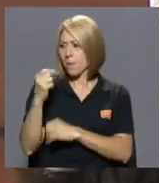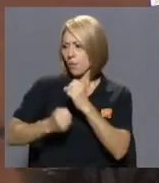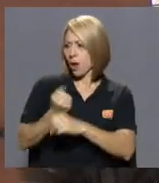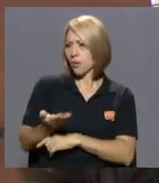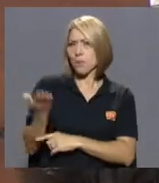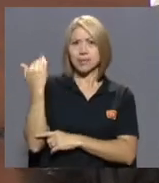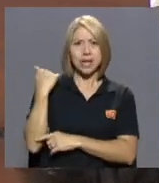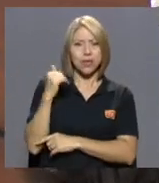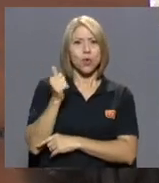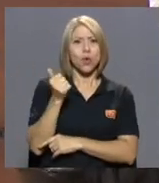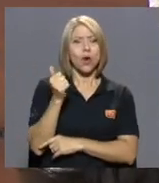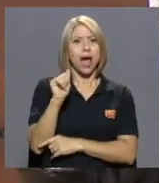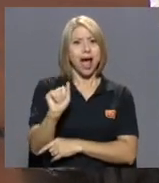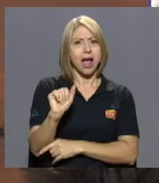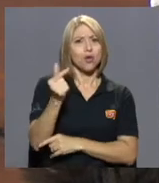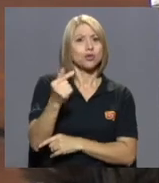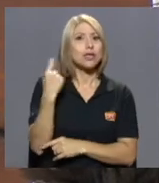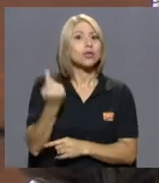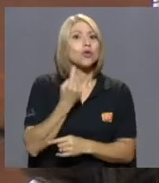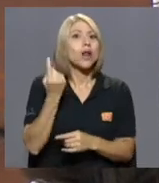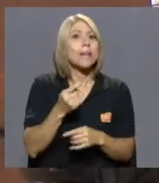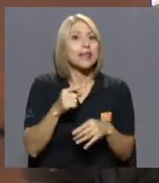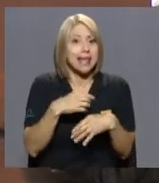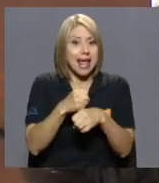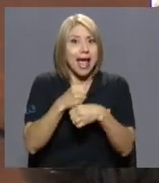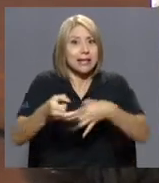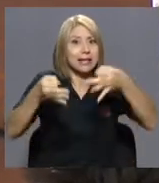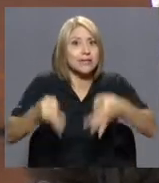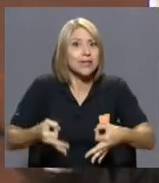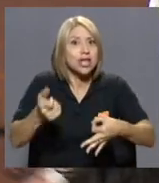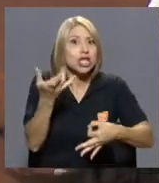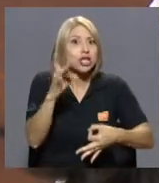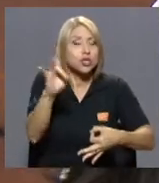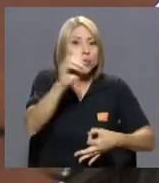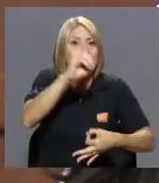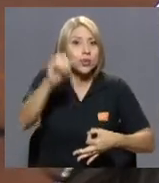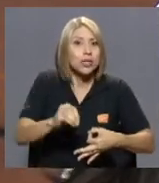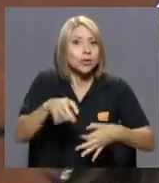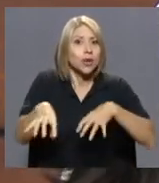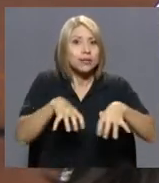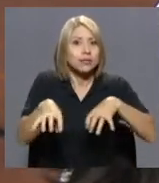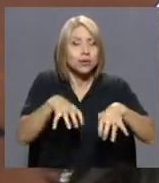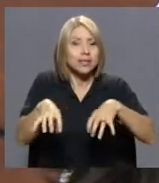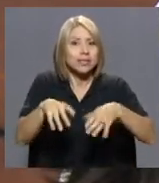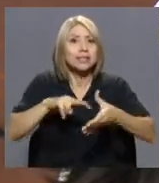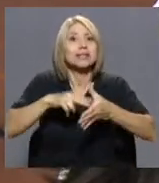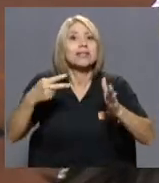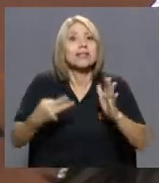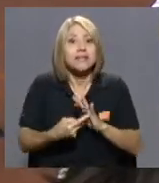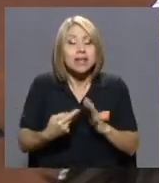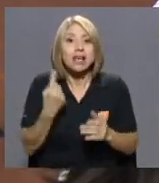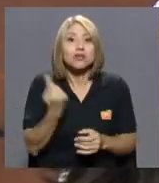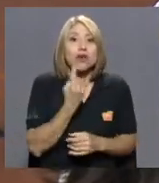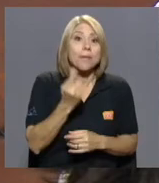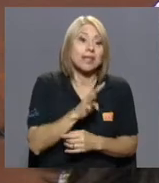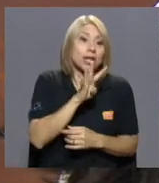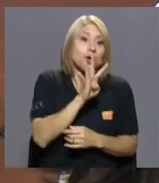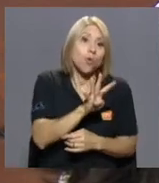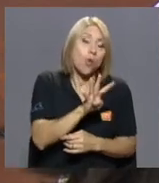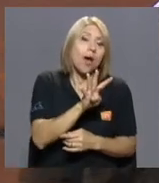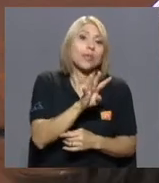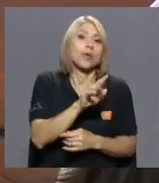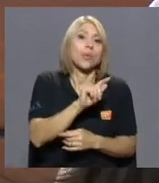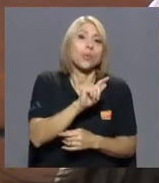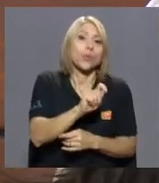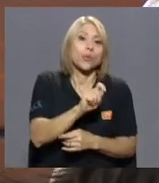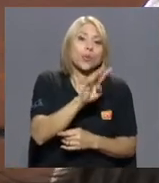del 27-28% de las acciones ahí implementadas. En realidad solo 4.44% de las acciones estaban ejecutadas y